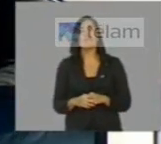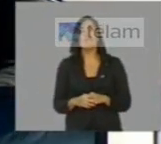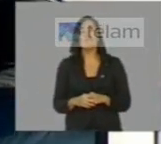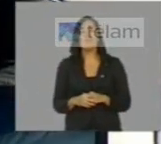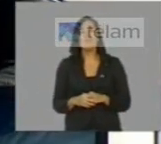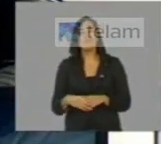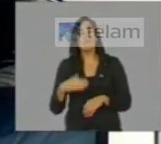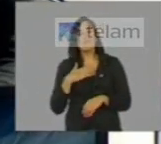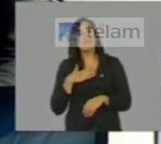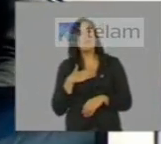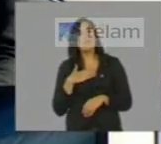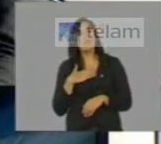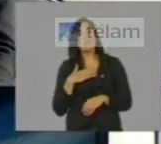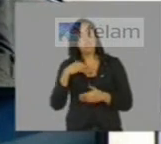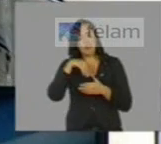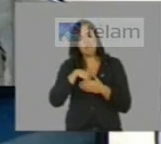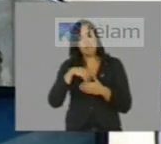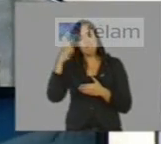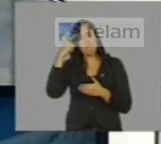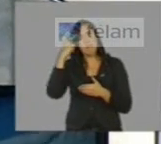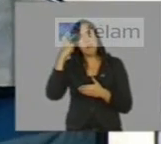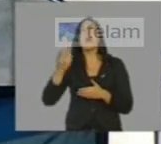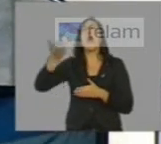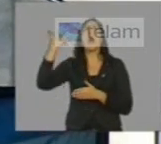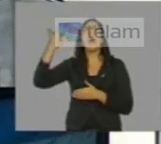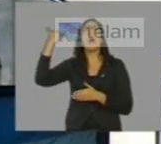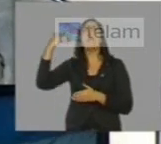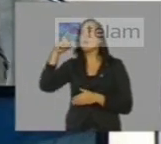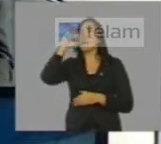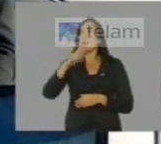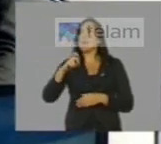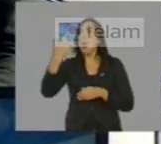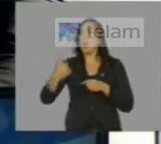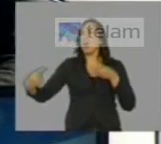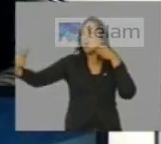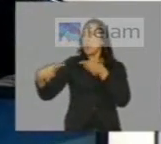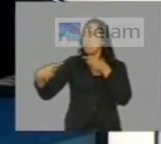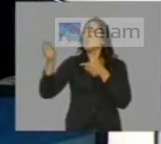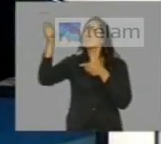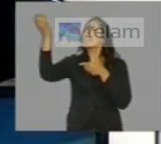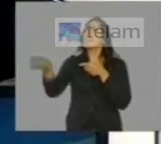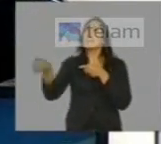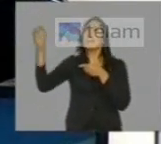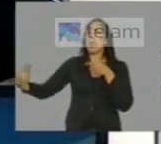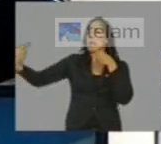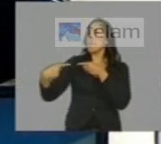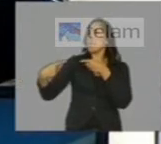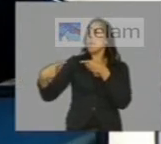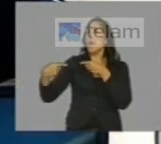¿cuáles son los enemigos que enfrentó Belgrano? Eran potencias